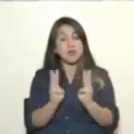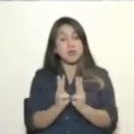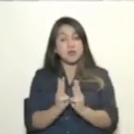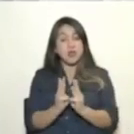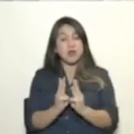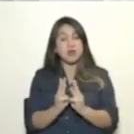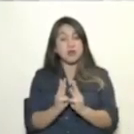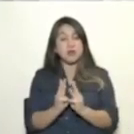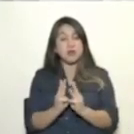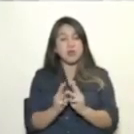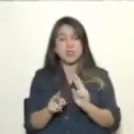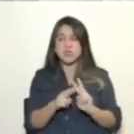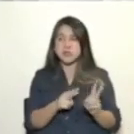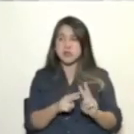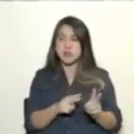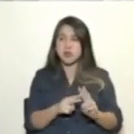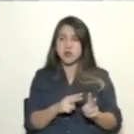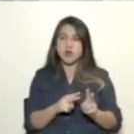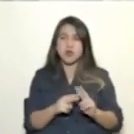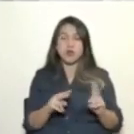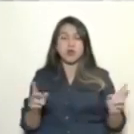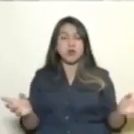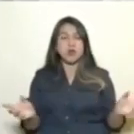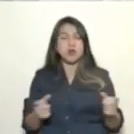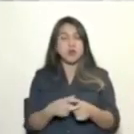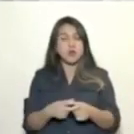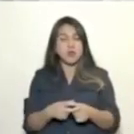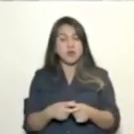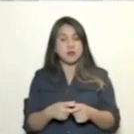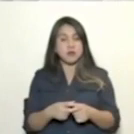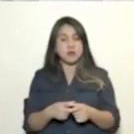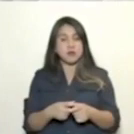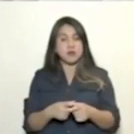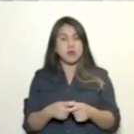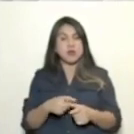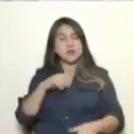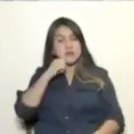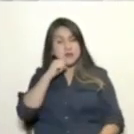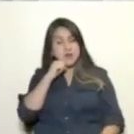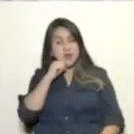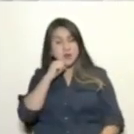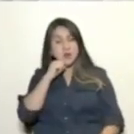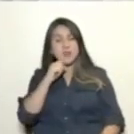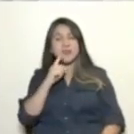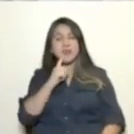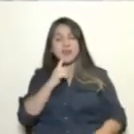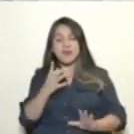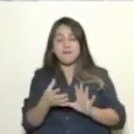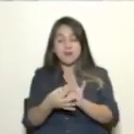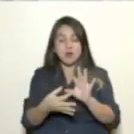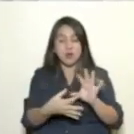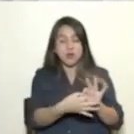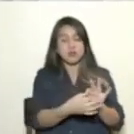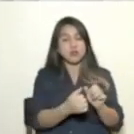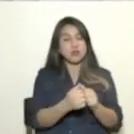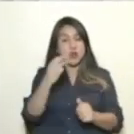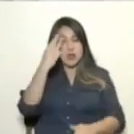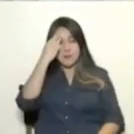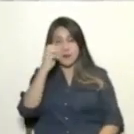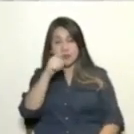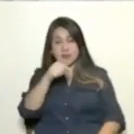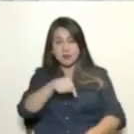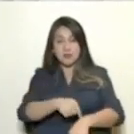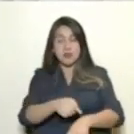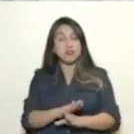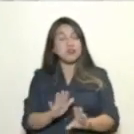y terminamos siendo de Uncommitted Six. O sea, el hecho de tener una vinculación con México en ese